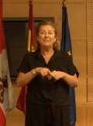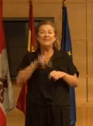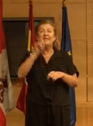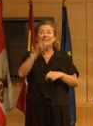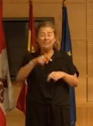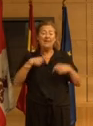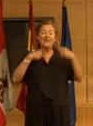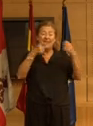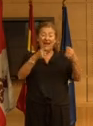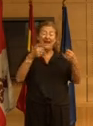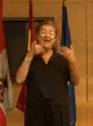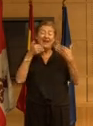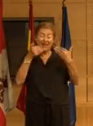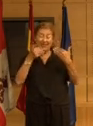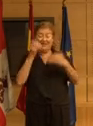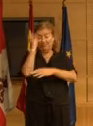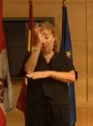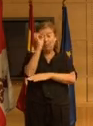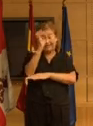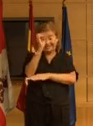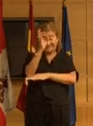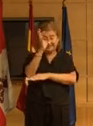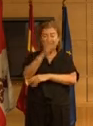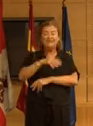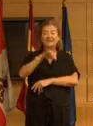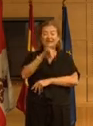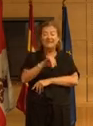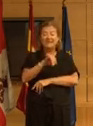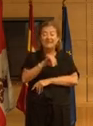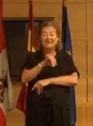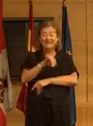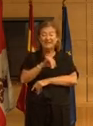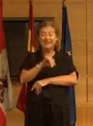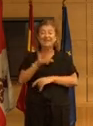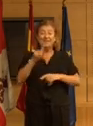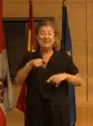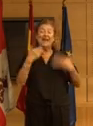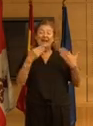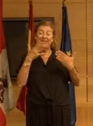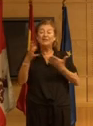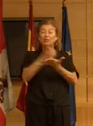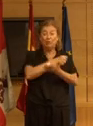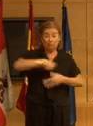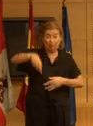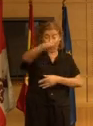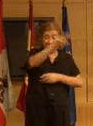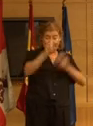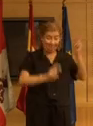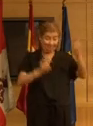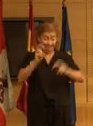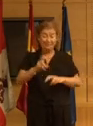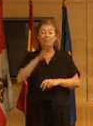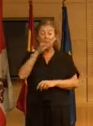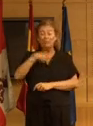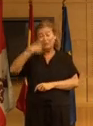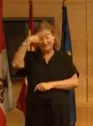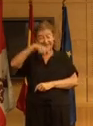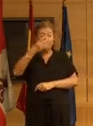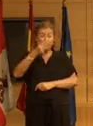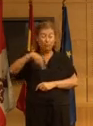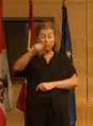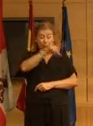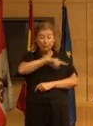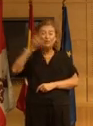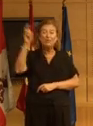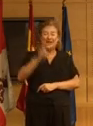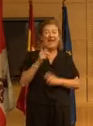También dar las gracias a los ponentes y darle las gracias a todos los que estáis aquí, porque sé que muchos habéis